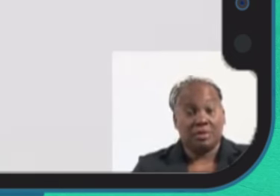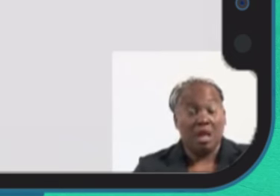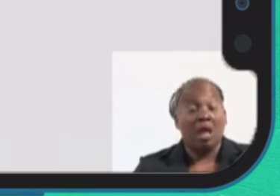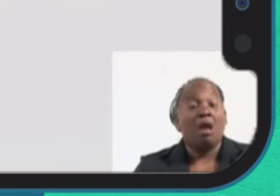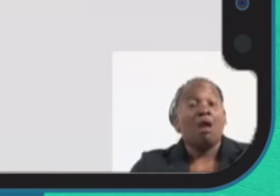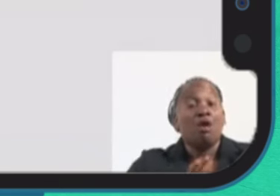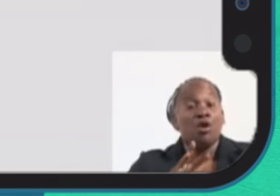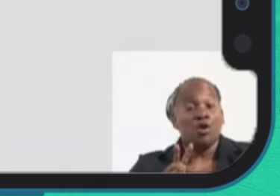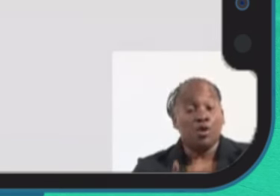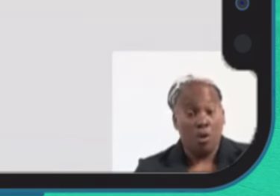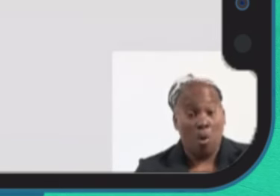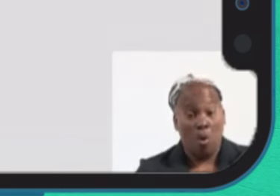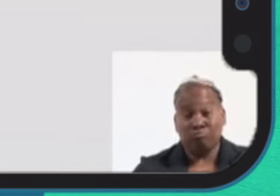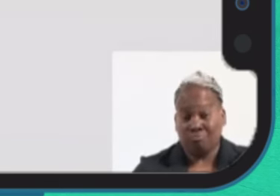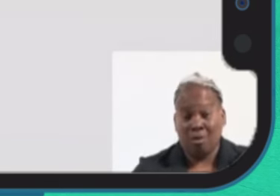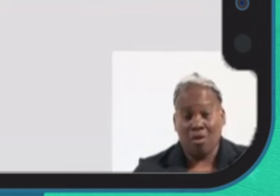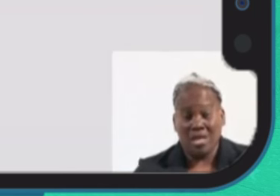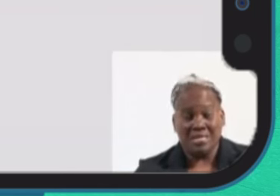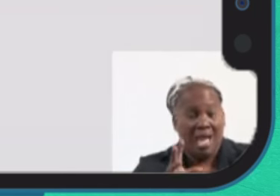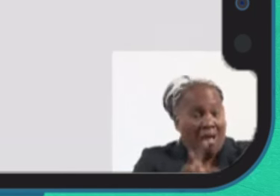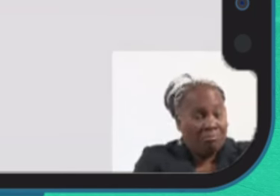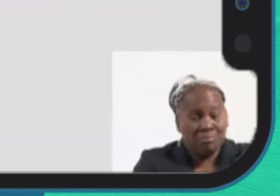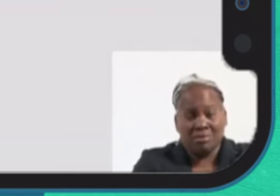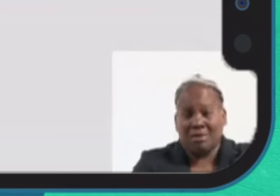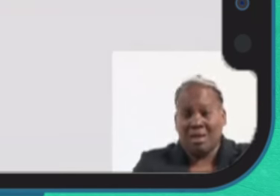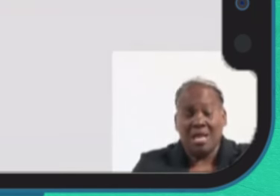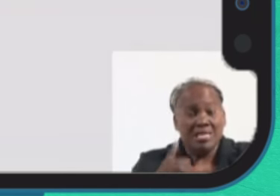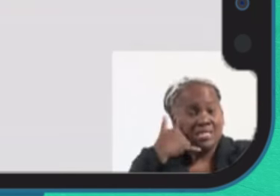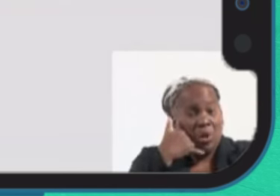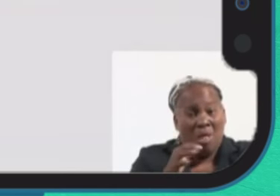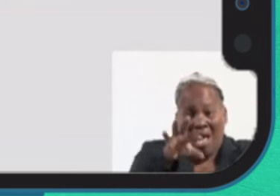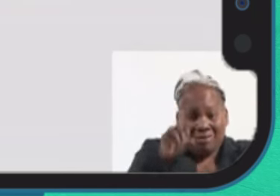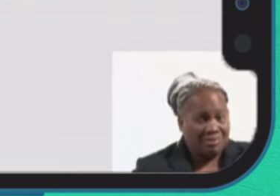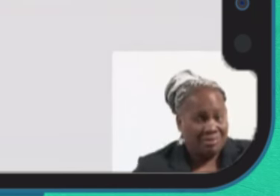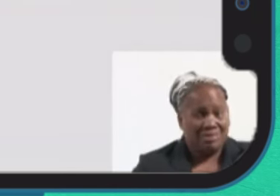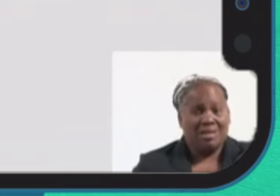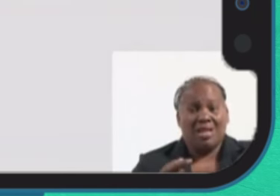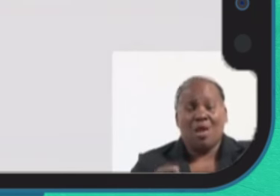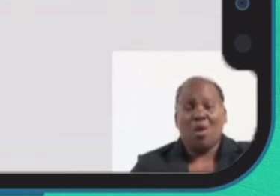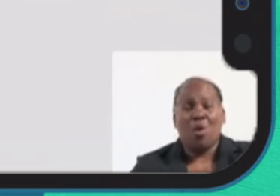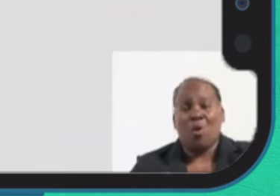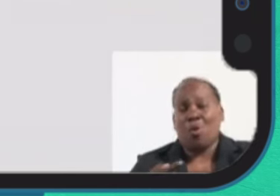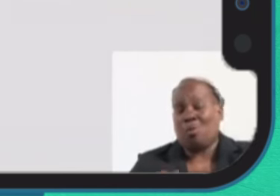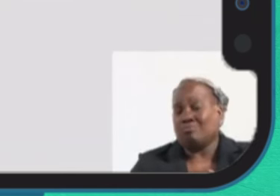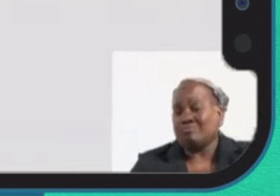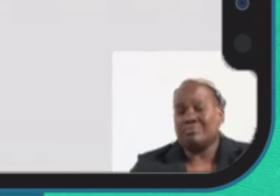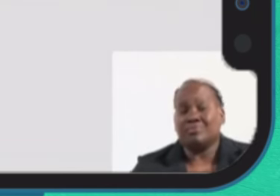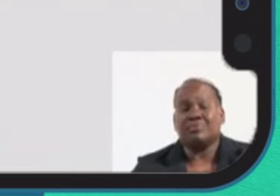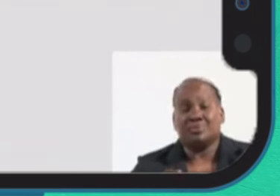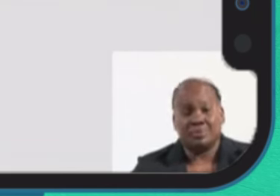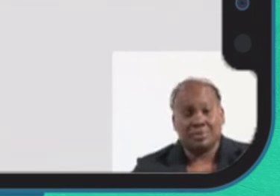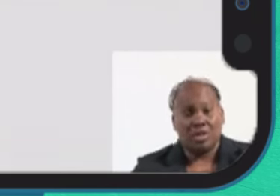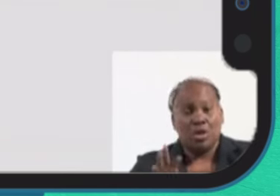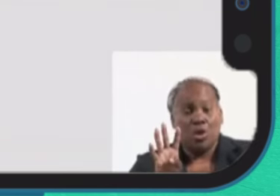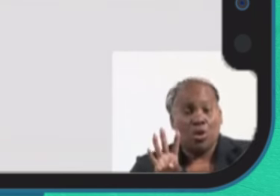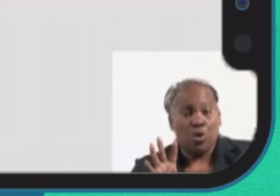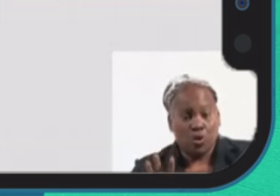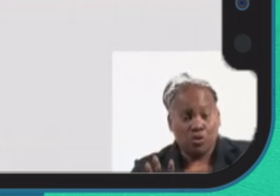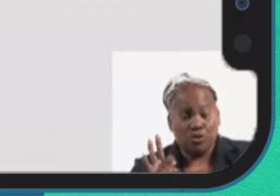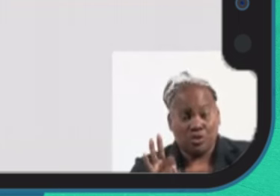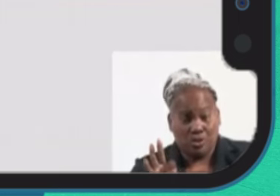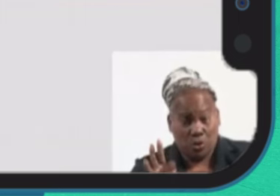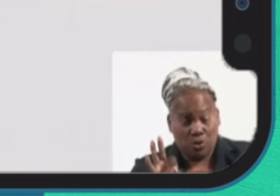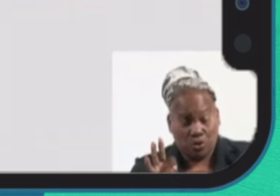el 86,4%. ¿Sabe cómo usted teme los celulares ahora y el arrebatón y la no sé qué? Del 84%, que aquí también a